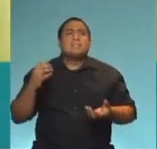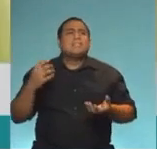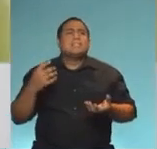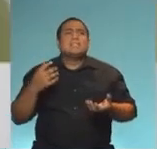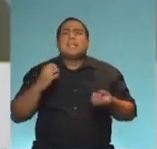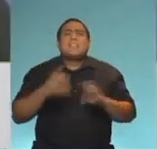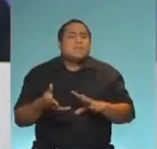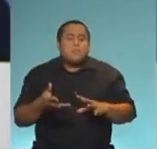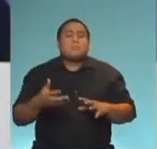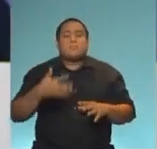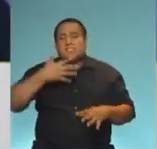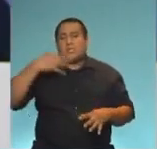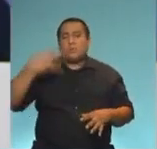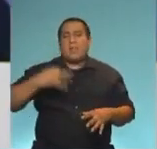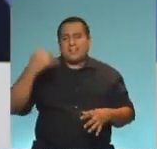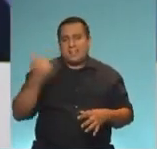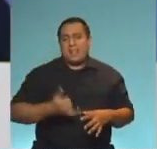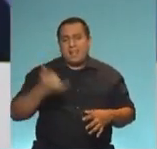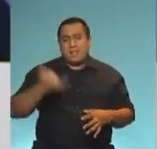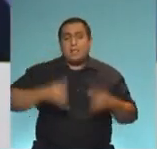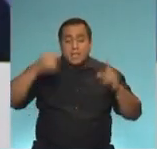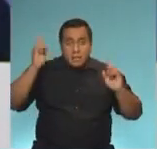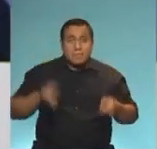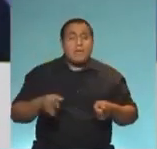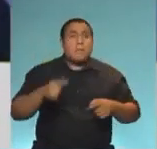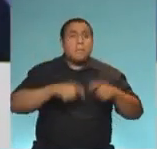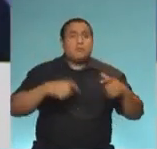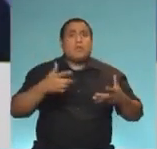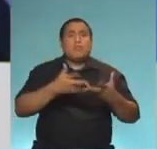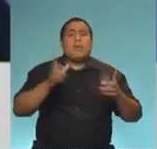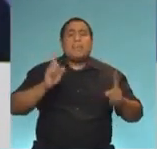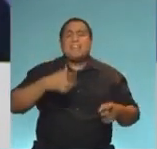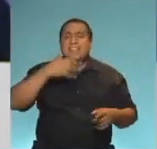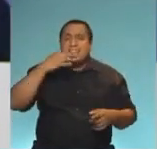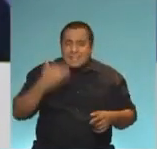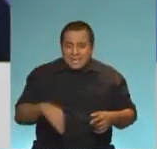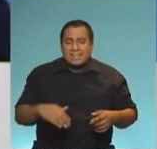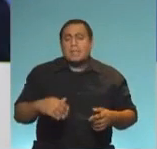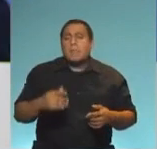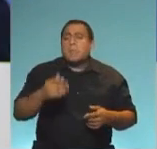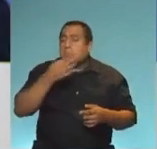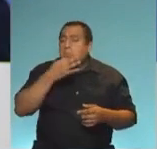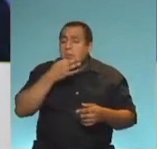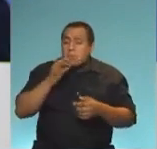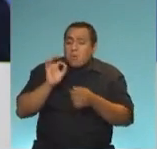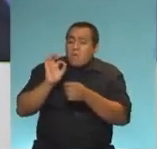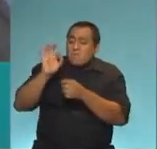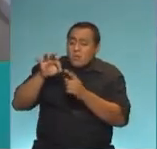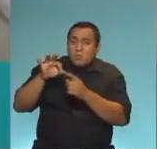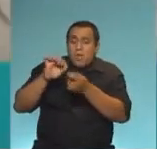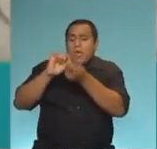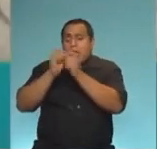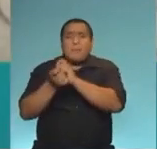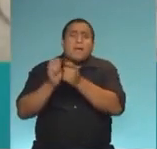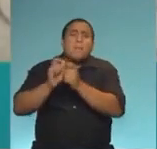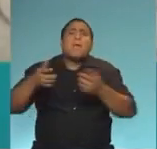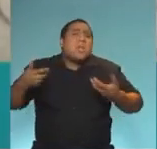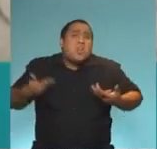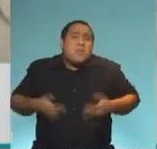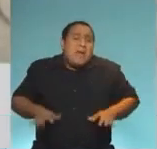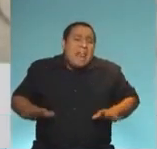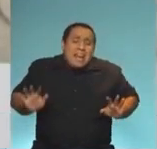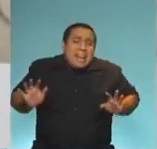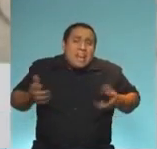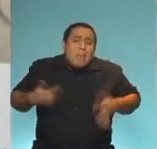población, que frente a estos cambios virales que son habituales, los virus tienen esta tendencia a cambiar y a mutar,